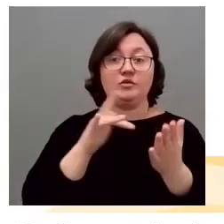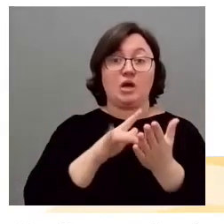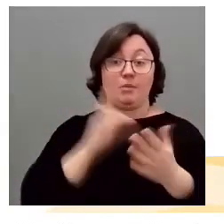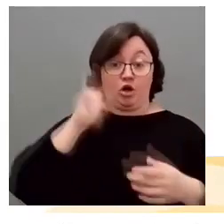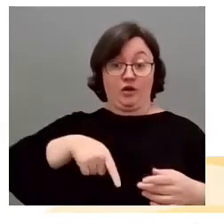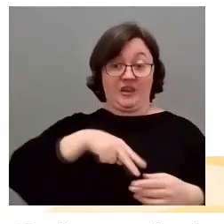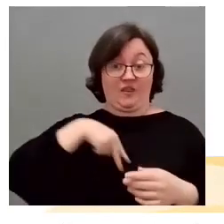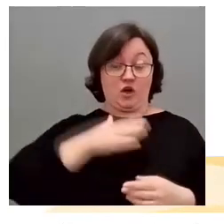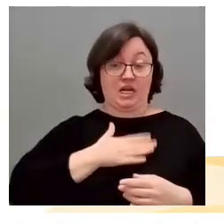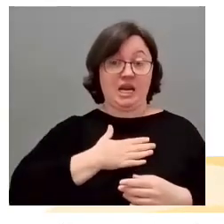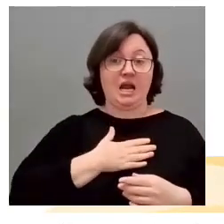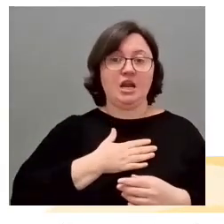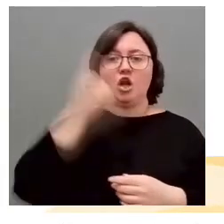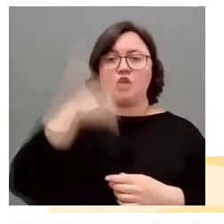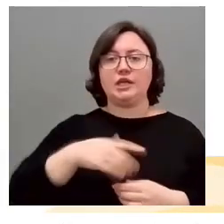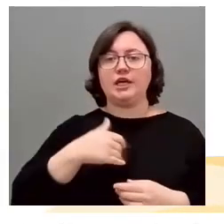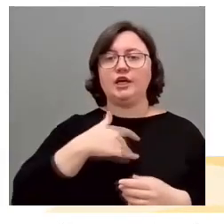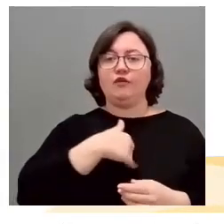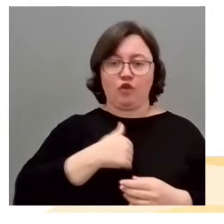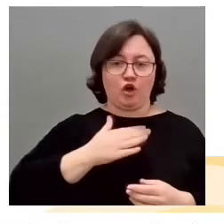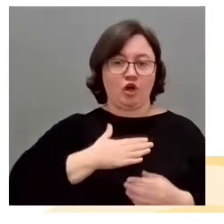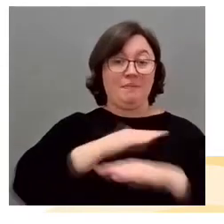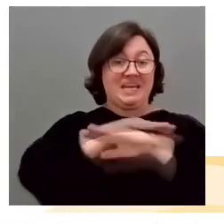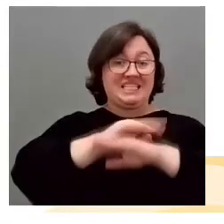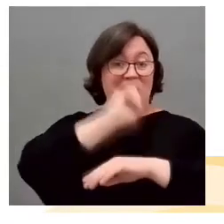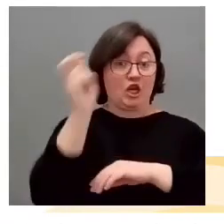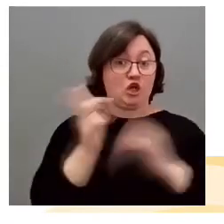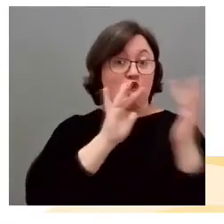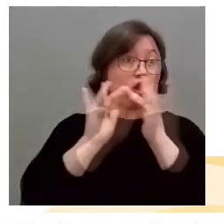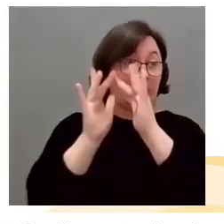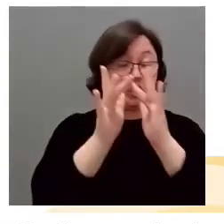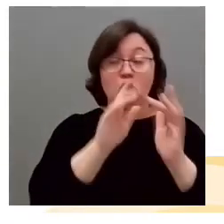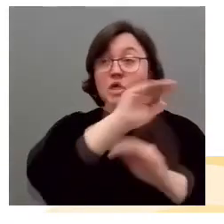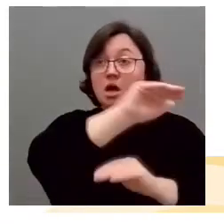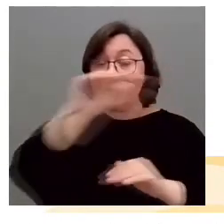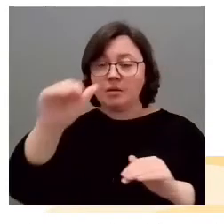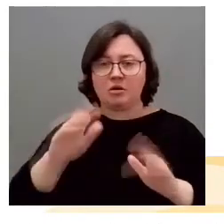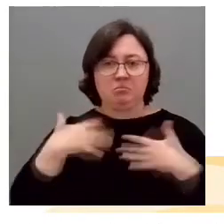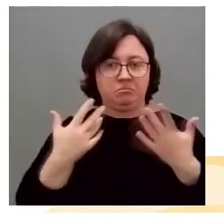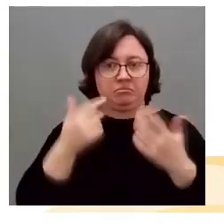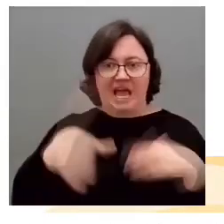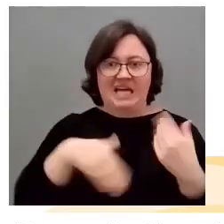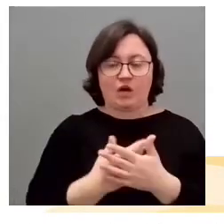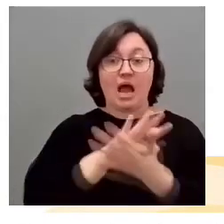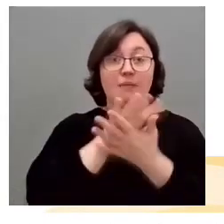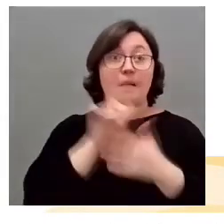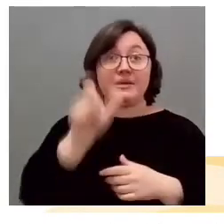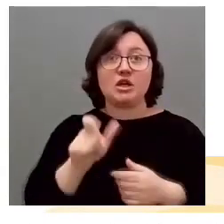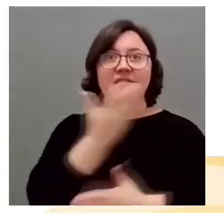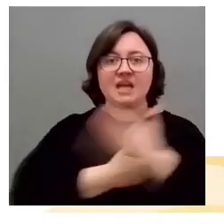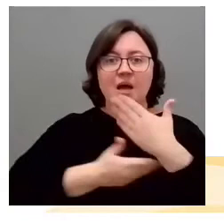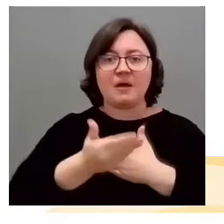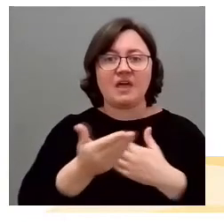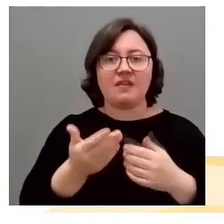dirección, me toca relacionarme con muchos ministerios y a día de hoy me sorprende que siempre que hablemos de discapacidad seamos un poco